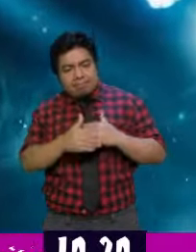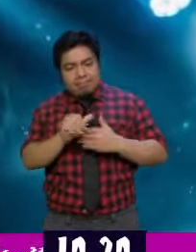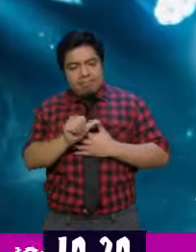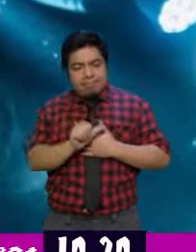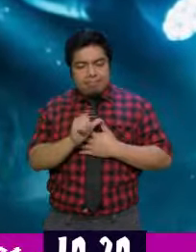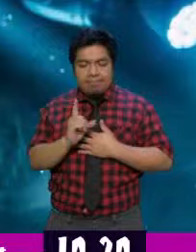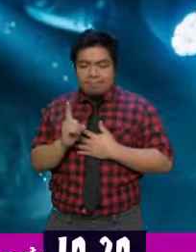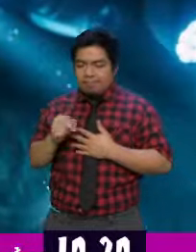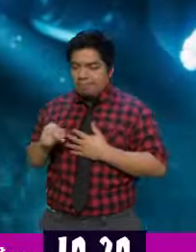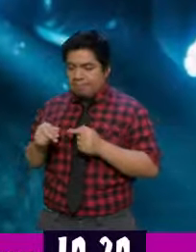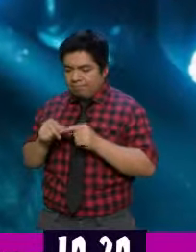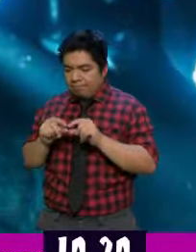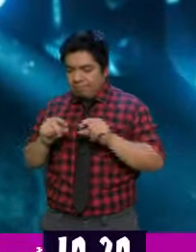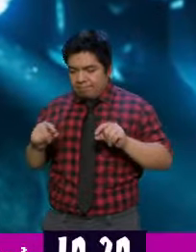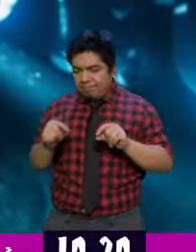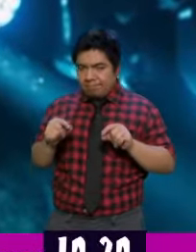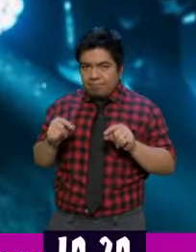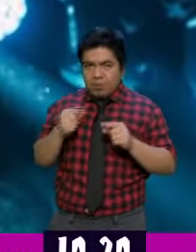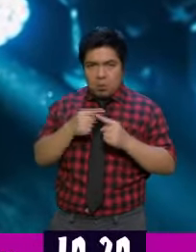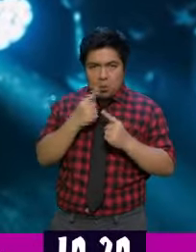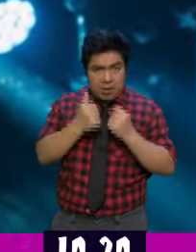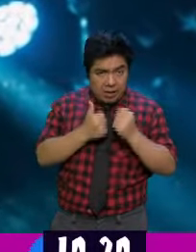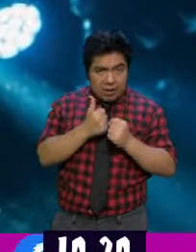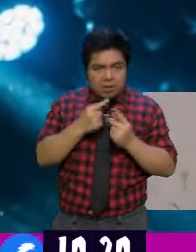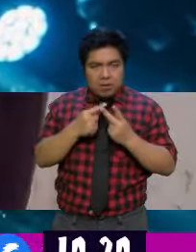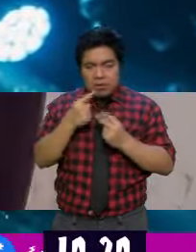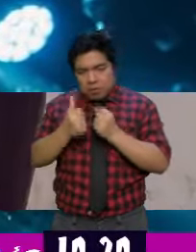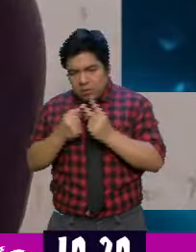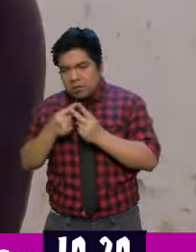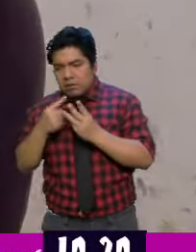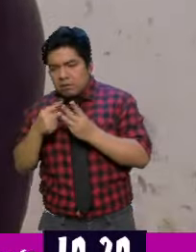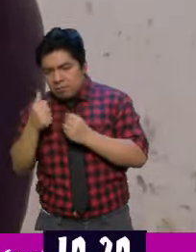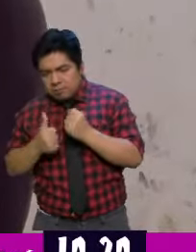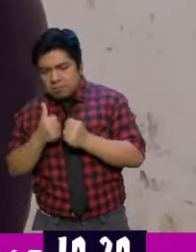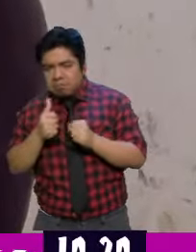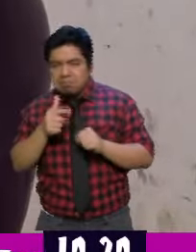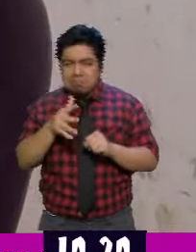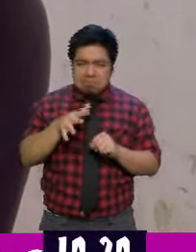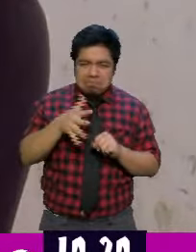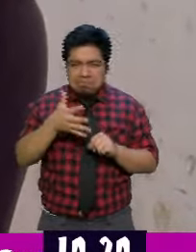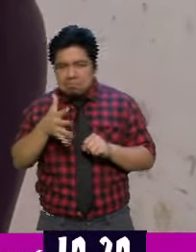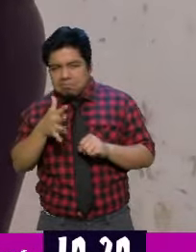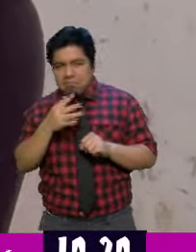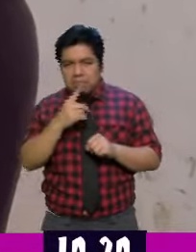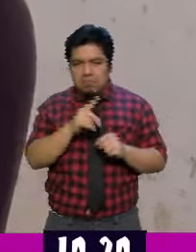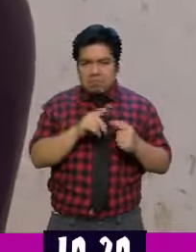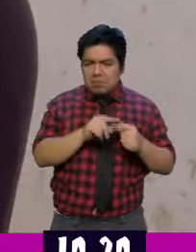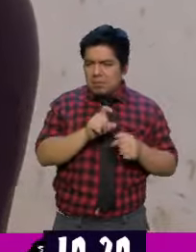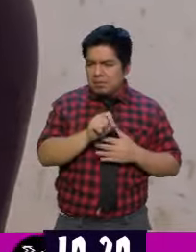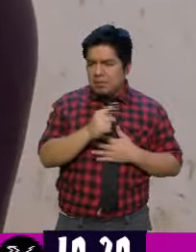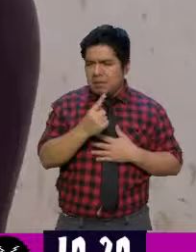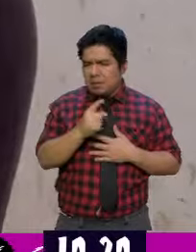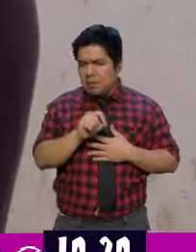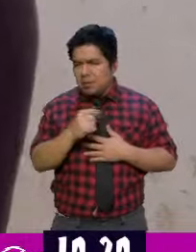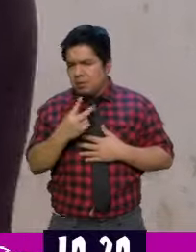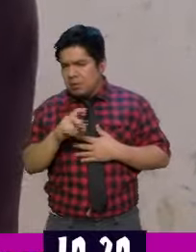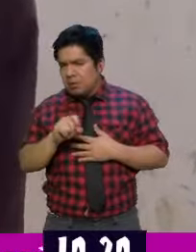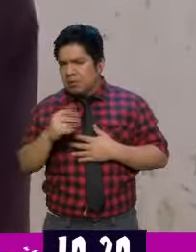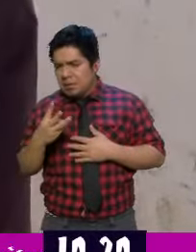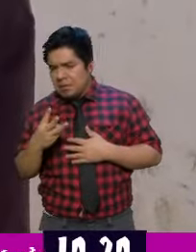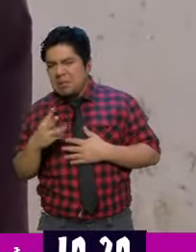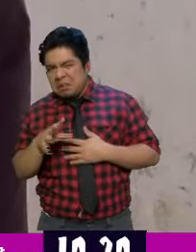ADN, ¿fue un año cada una o cómo fue? Sí, más o menos sacamos un año cada una, que fue 21, 22 y